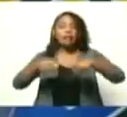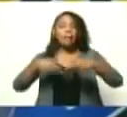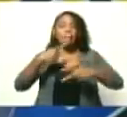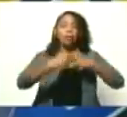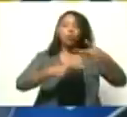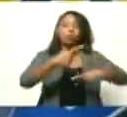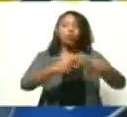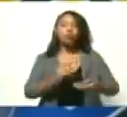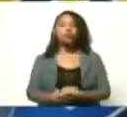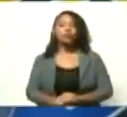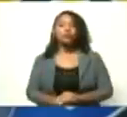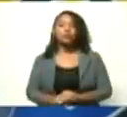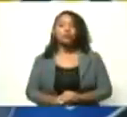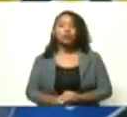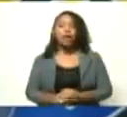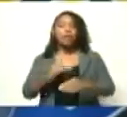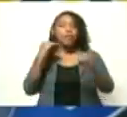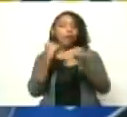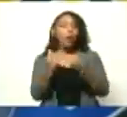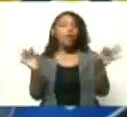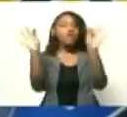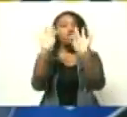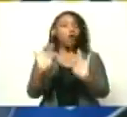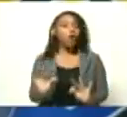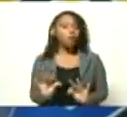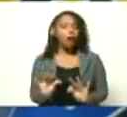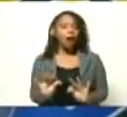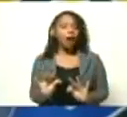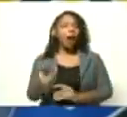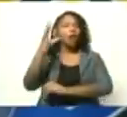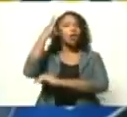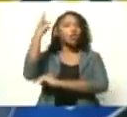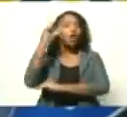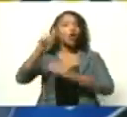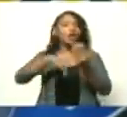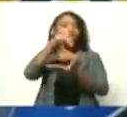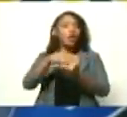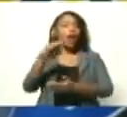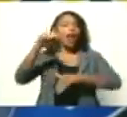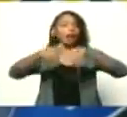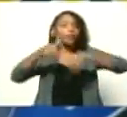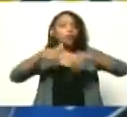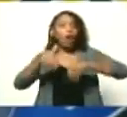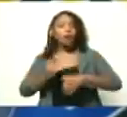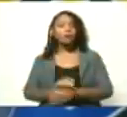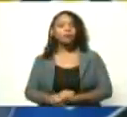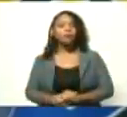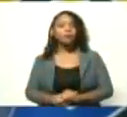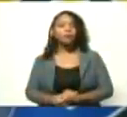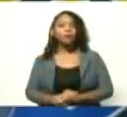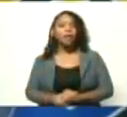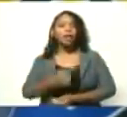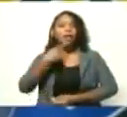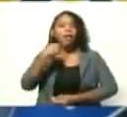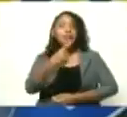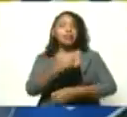proceso. Igualmente, el Consejo Nacional Electoral